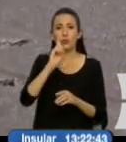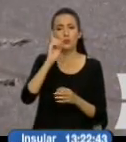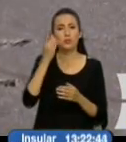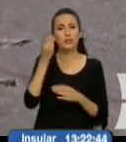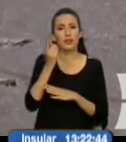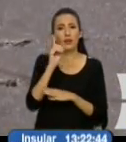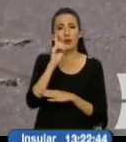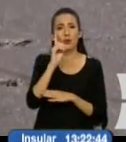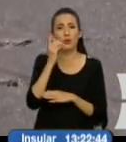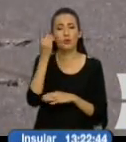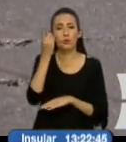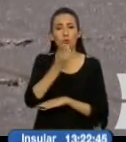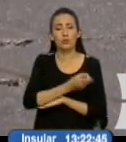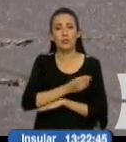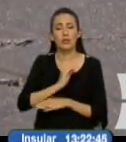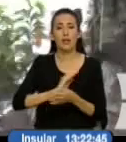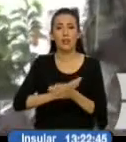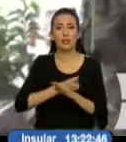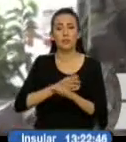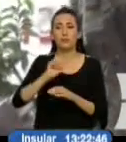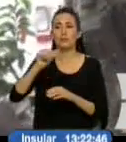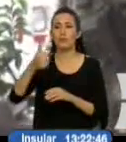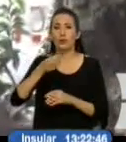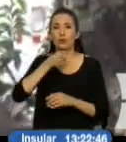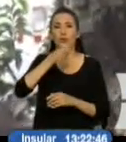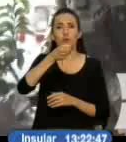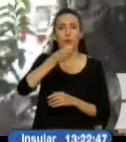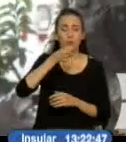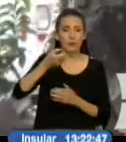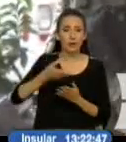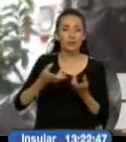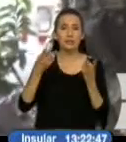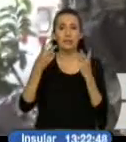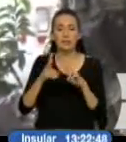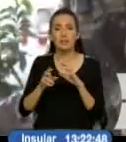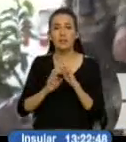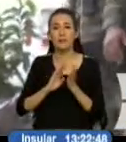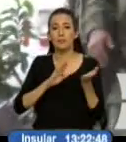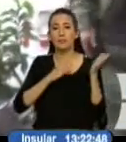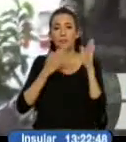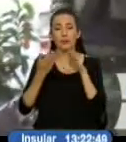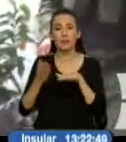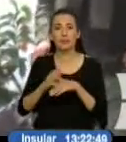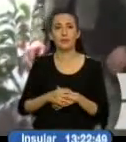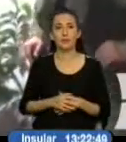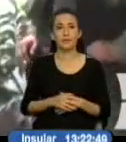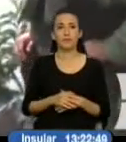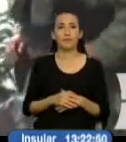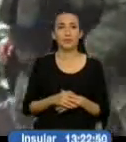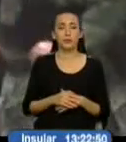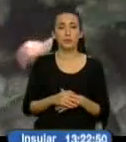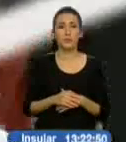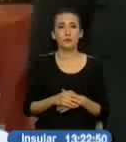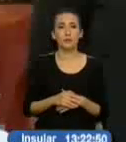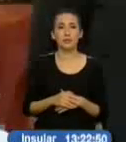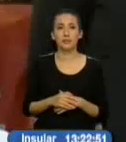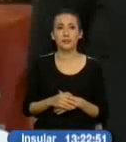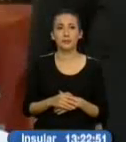del asesinato a tiros del periodista Javier Valdés en Culiacán, en el estado de Sinaloa.